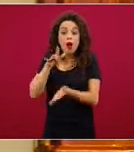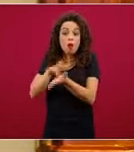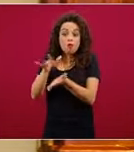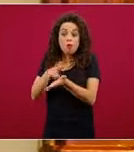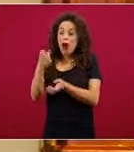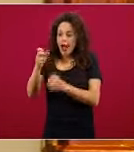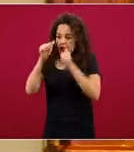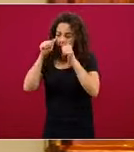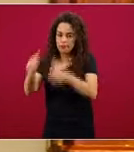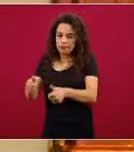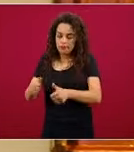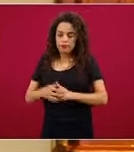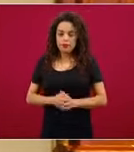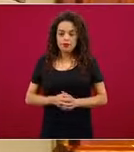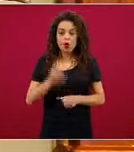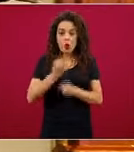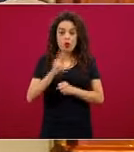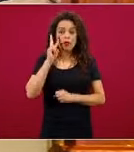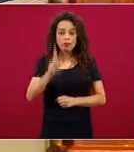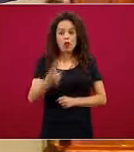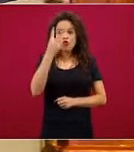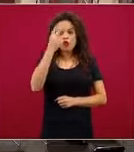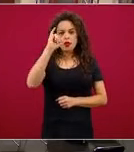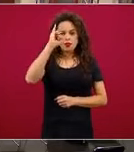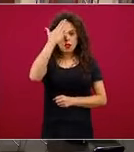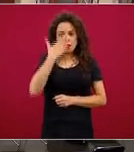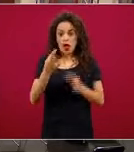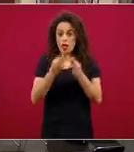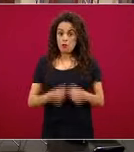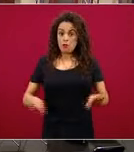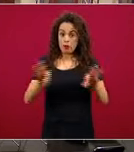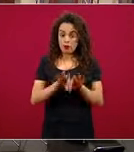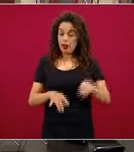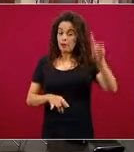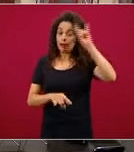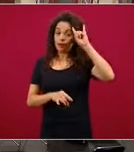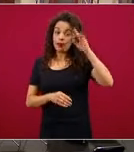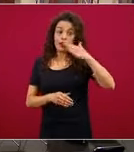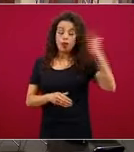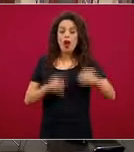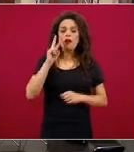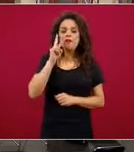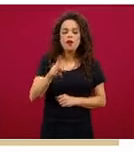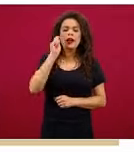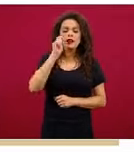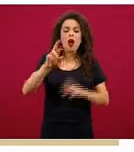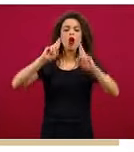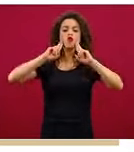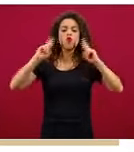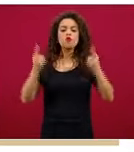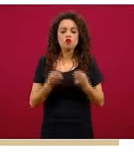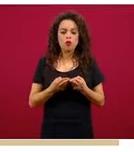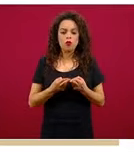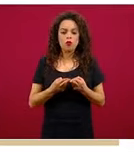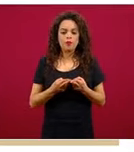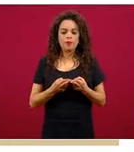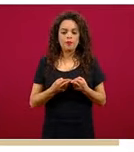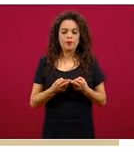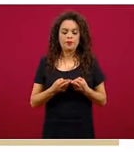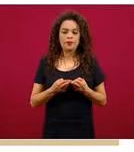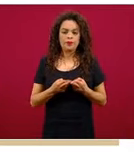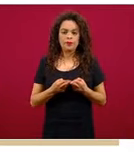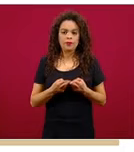Ustedes pueden ver 2 imágenes muy importantes. De la parte izquierda pueden ver una imagen de una reunión en donde se tuvo